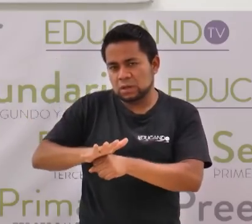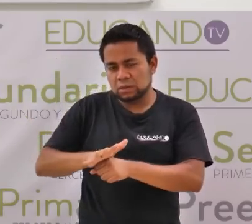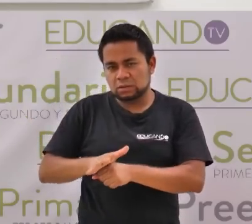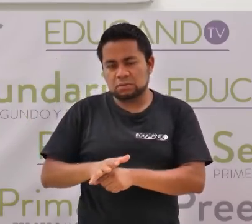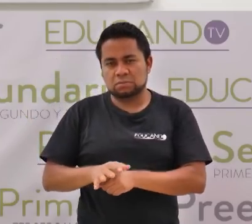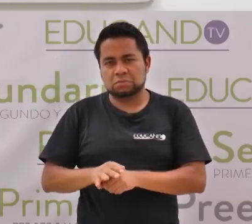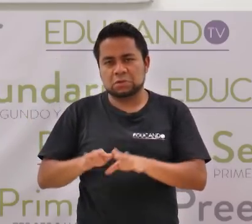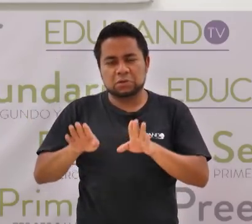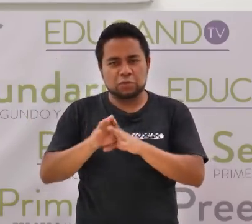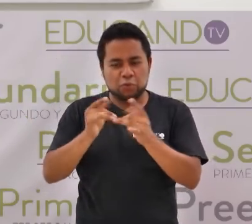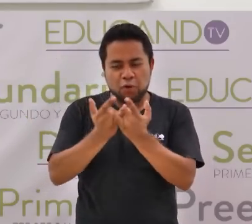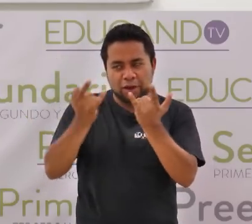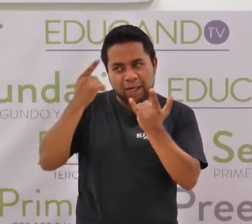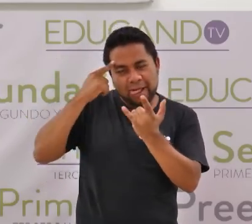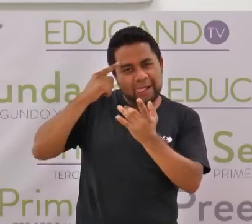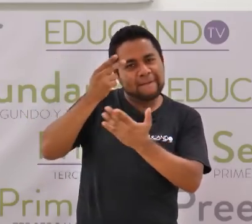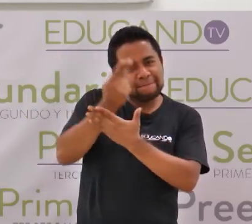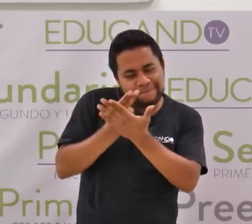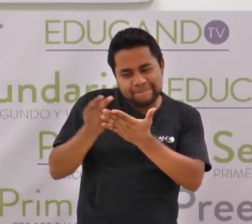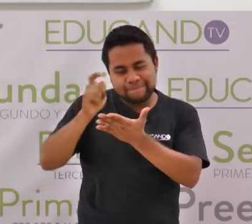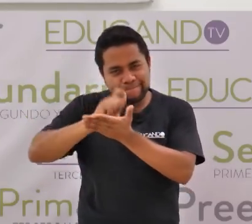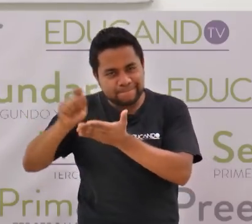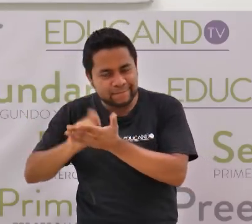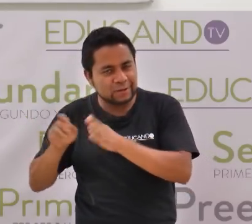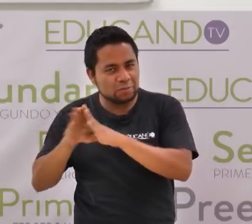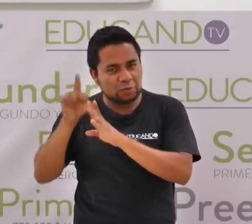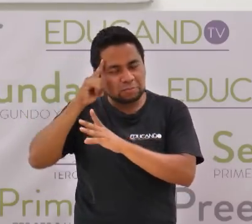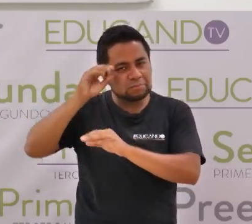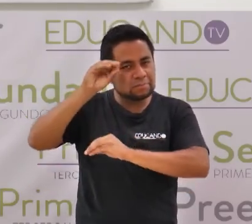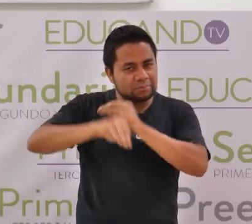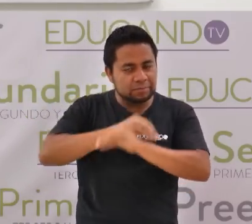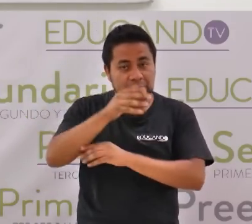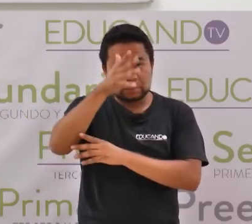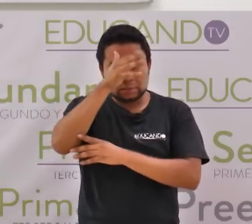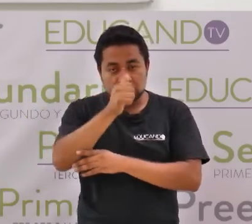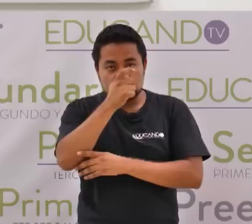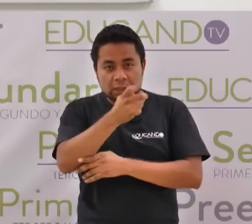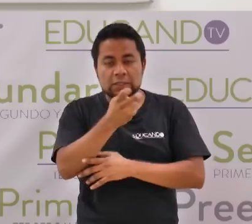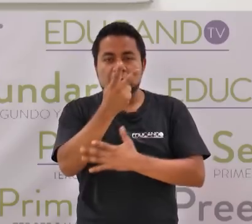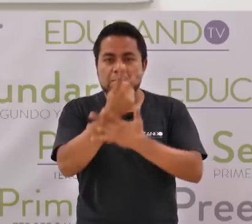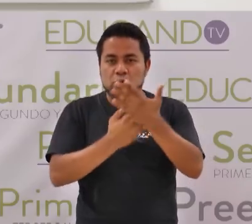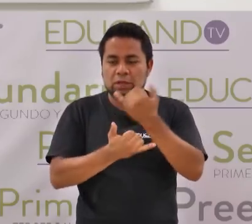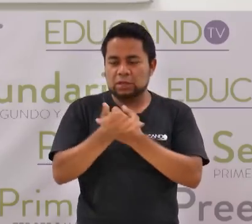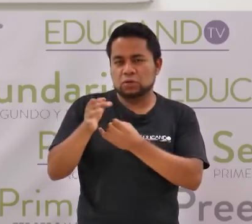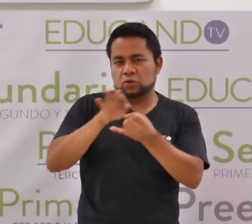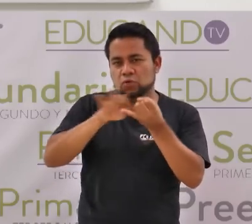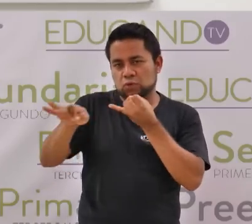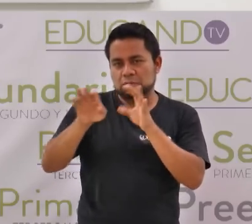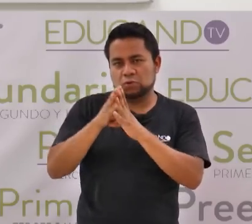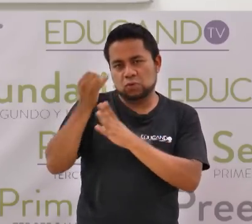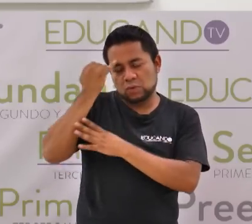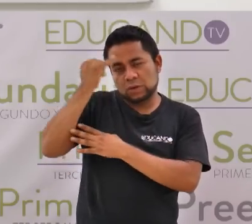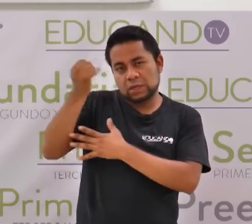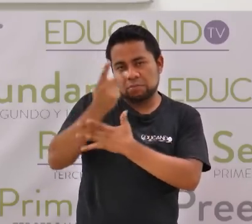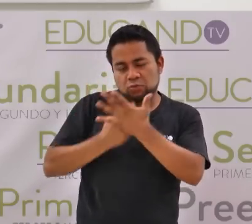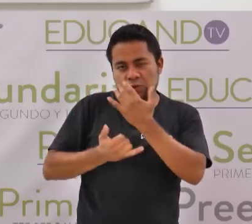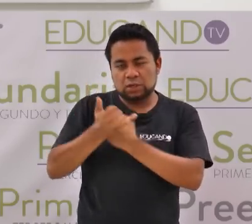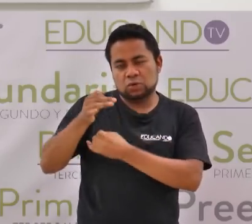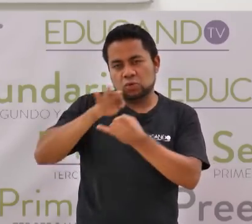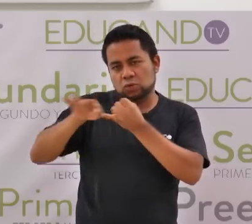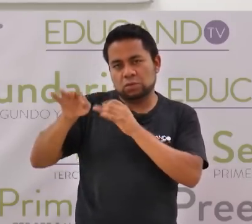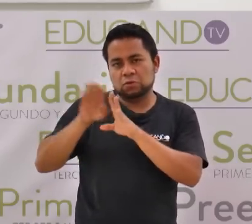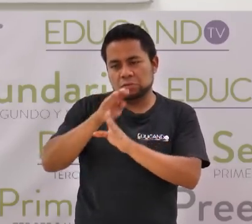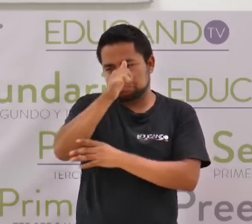¿Y cómo lo plasmarían en una historieta? Porque recuerden que ese es uno del proyecto final, esa es una idea del proyecto final,